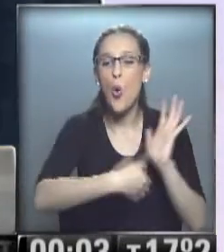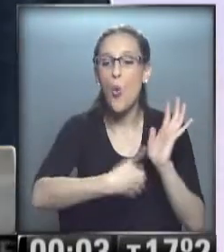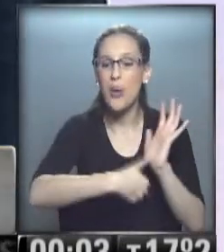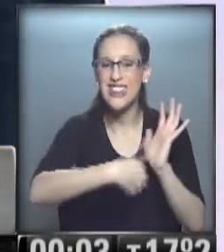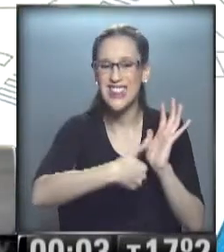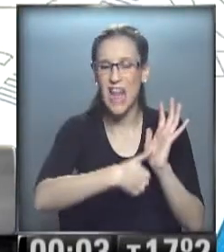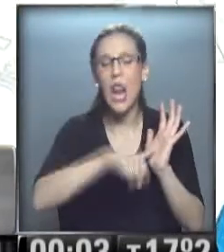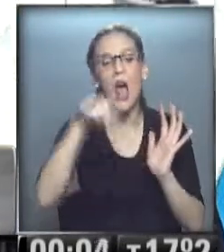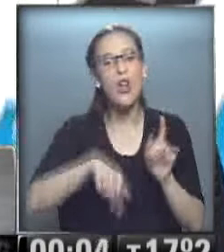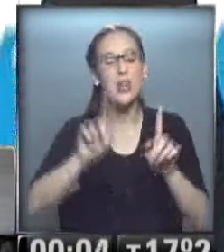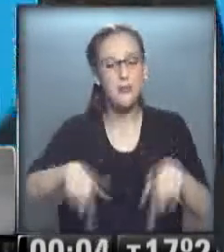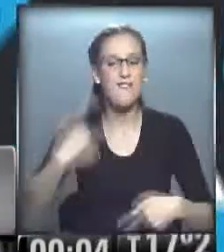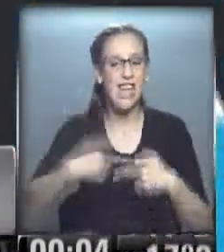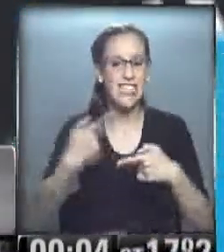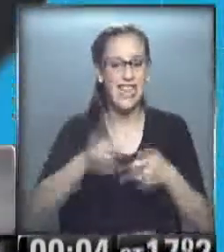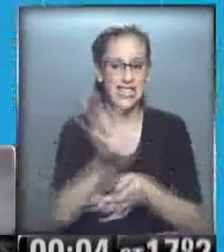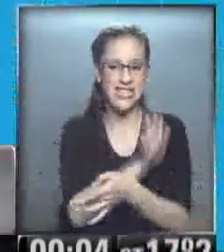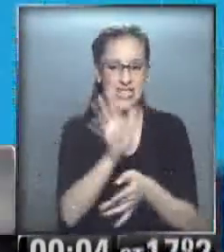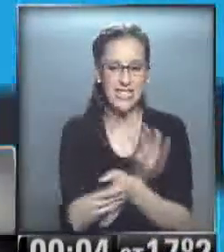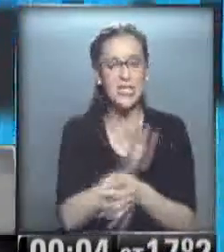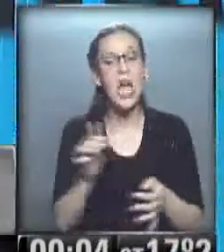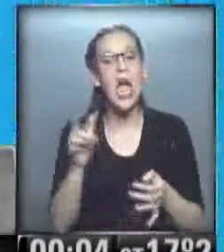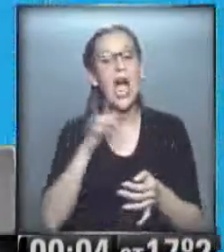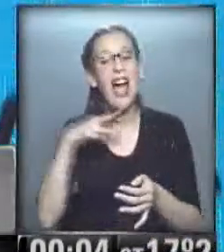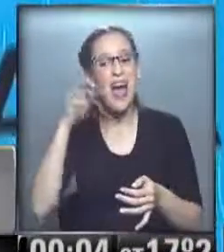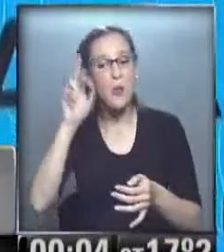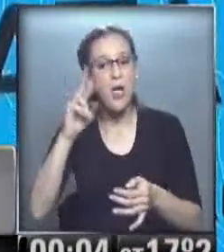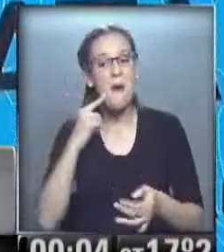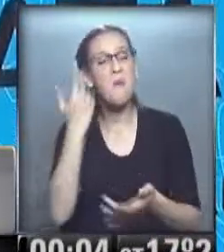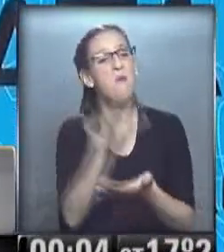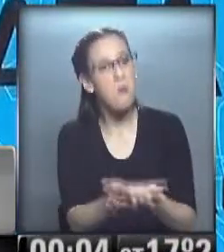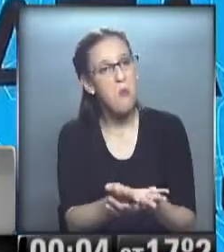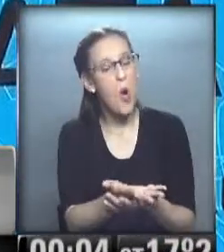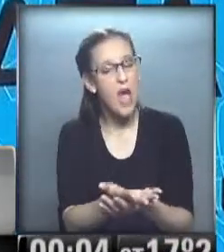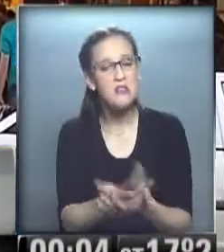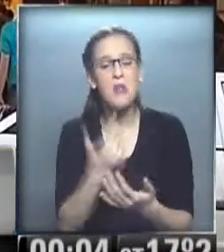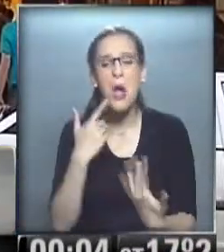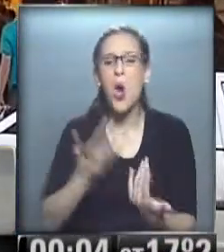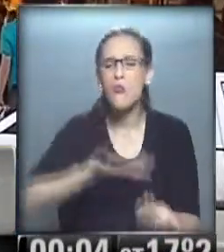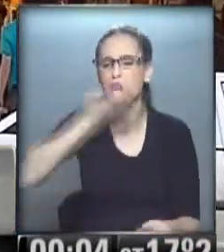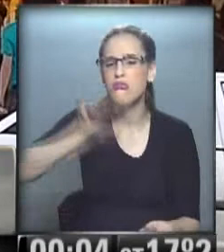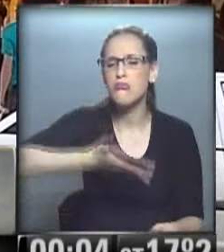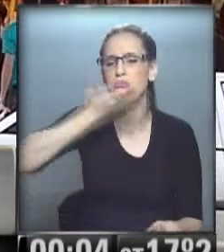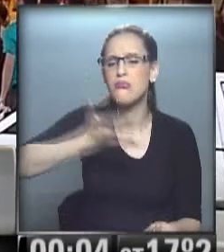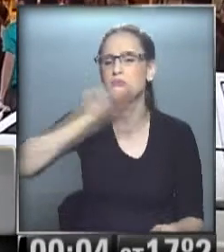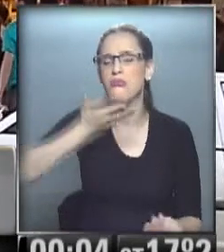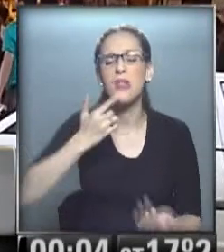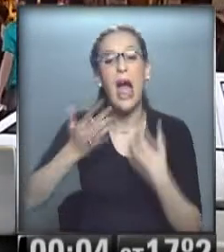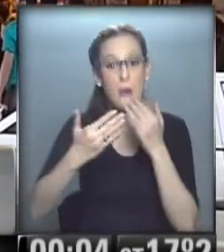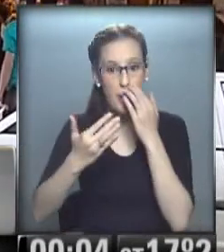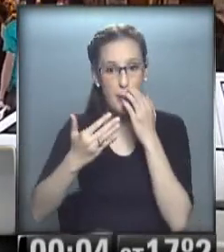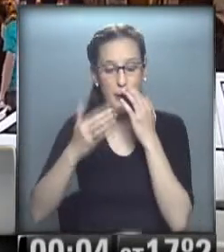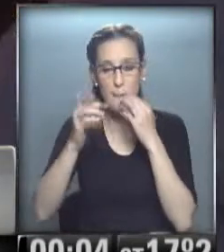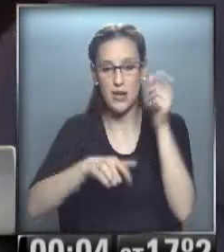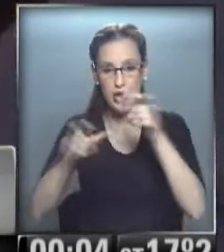aquí en el Festival de Cine, presentada por Javier Olivera junto con Fito Poyat, con el relato de esa gran actriz que es Cristina Vanegas. Hablamos con ellos. Soy